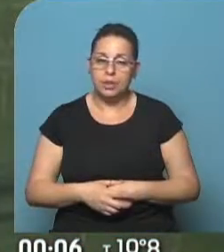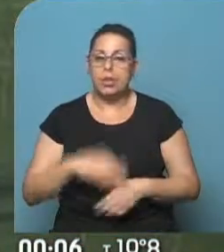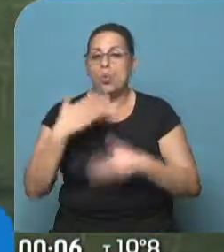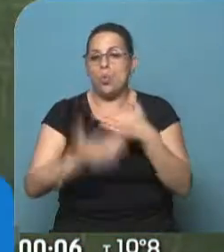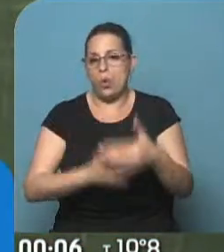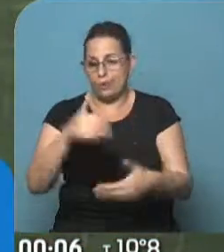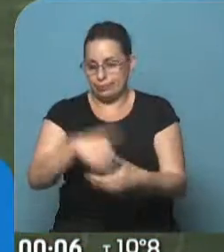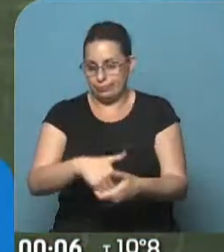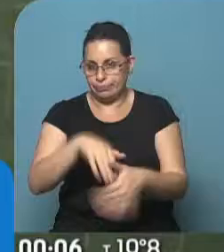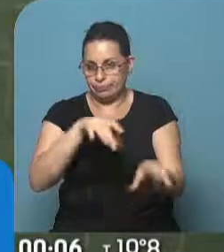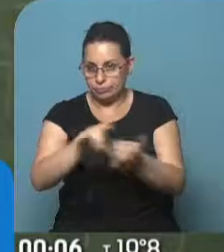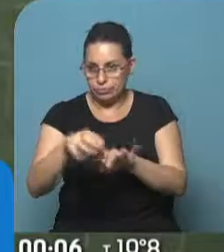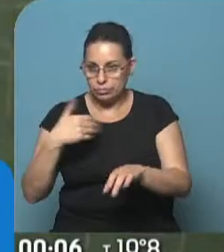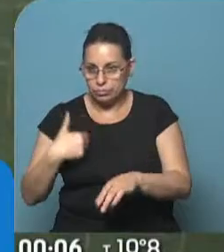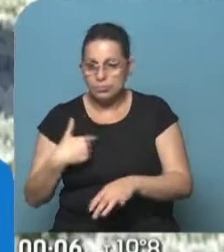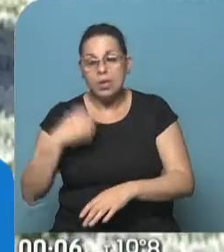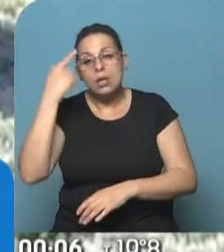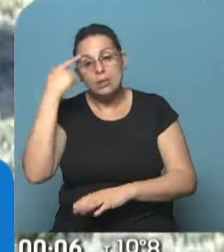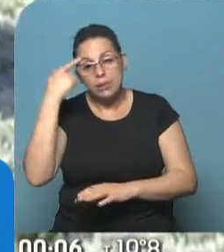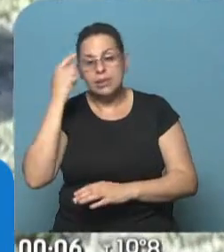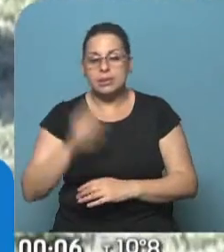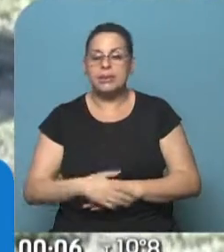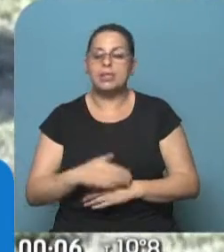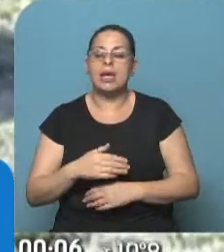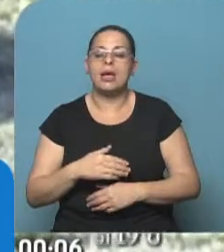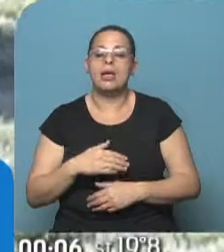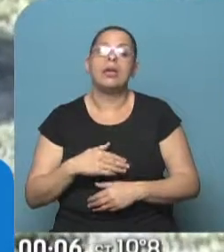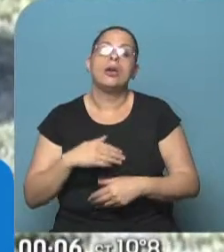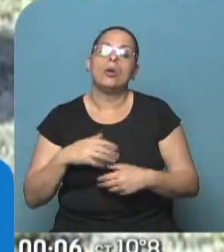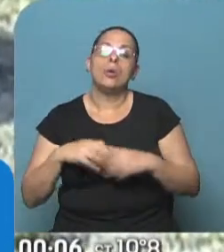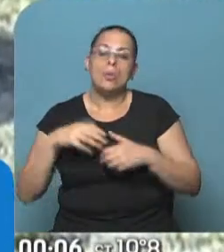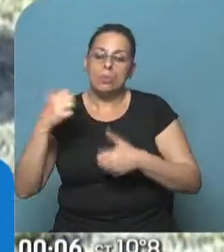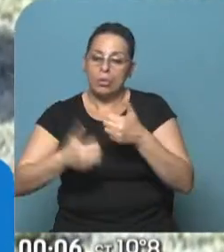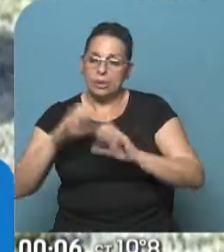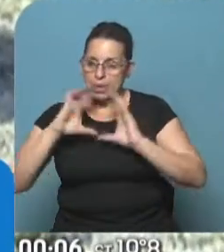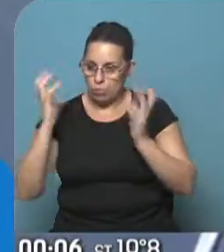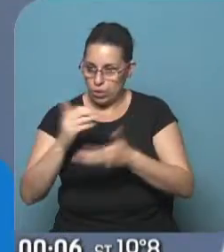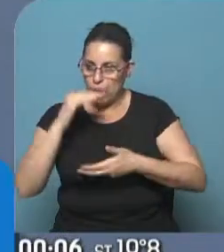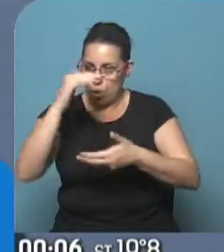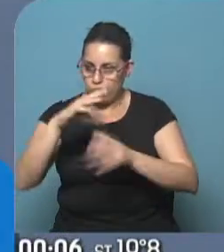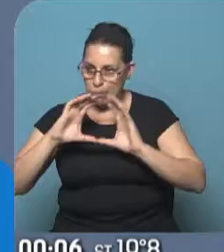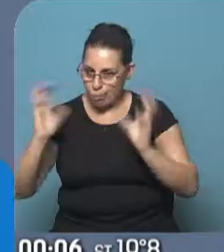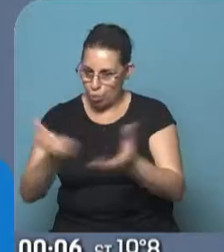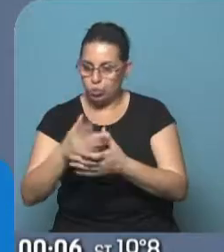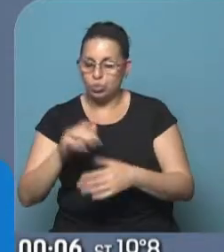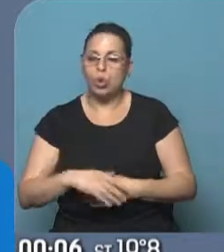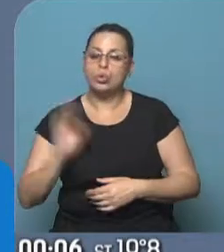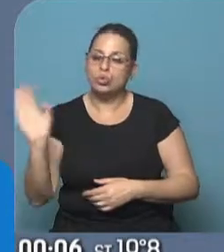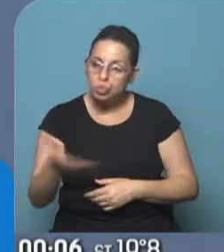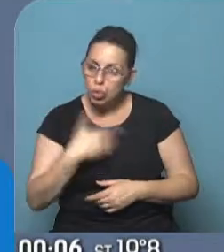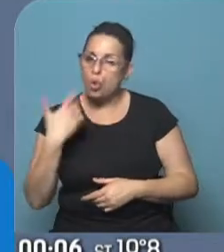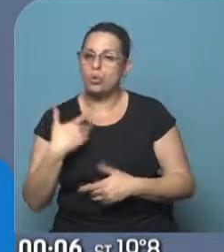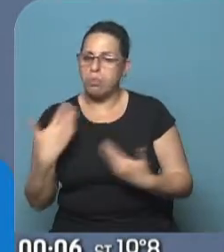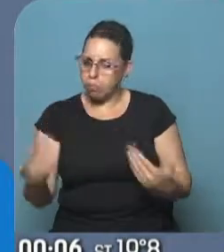integrantes del seleccionado argentino, pensando en la Copa del Mundo, que no es poca cosa. Todos se juegan un puesto, todos tendrán